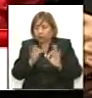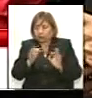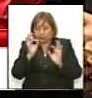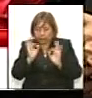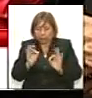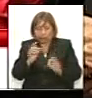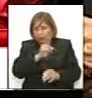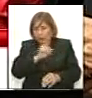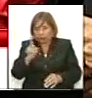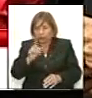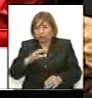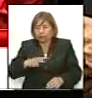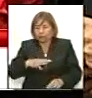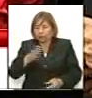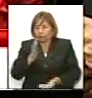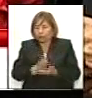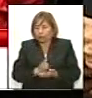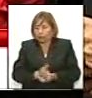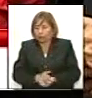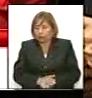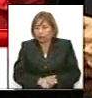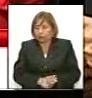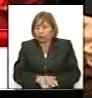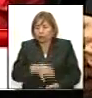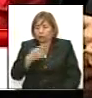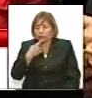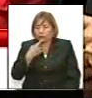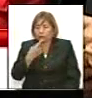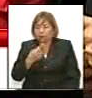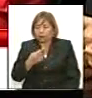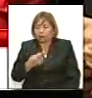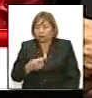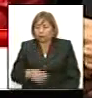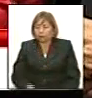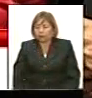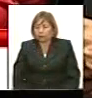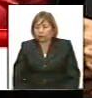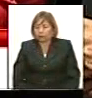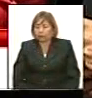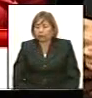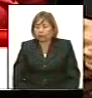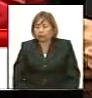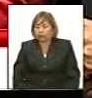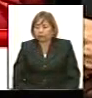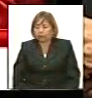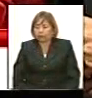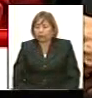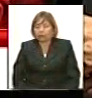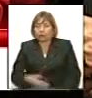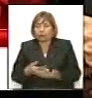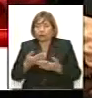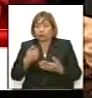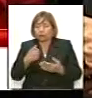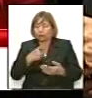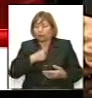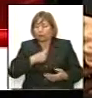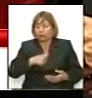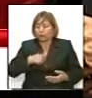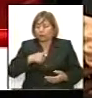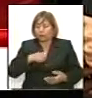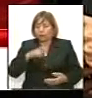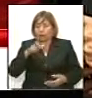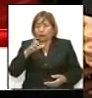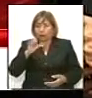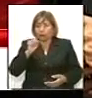una sanción ética a cualquier congresista. Y en este caso es el congresista Johnny Lezcano. Pero yo lamento, Presidenta, que el